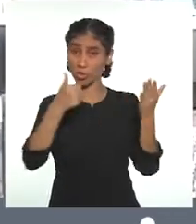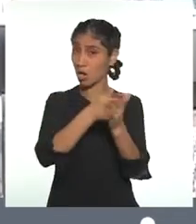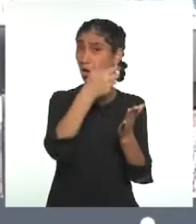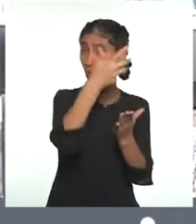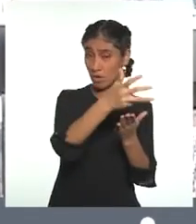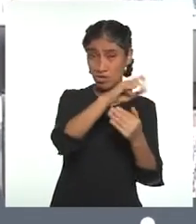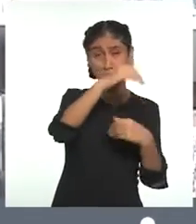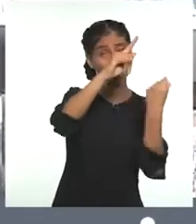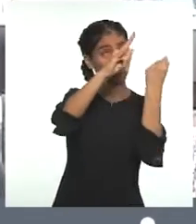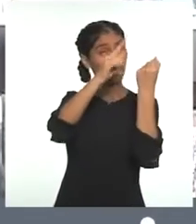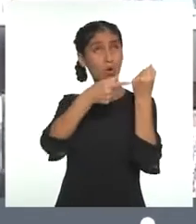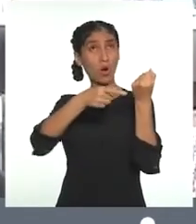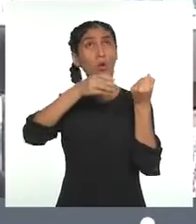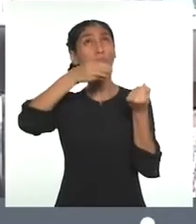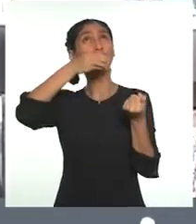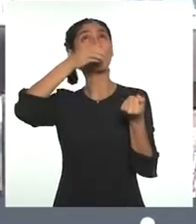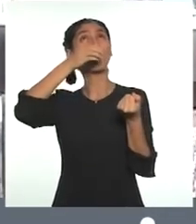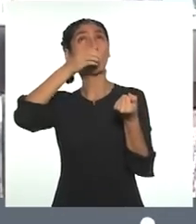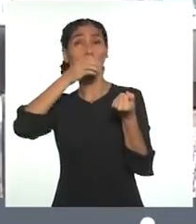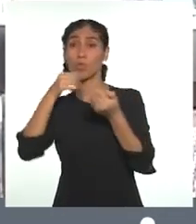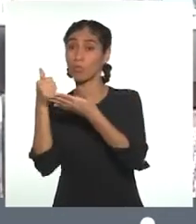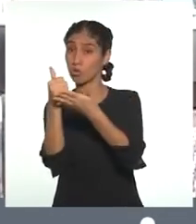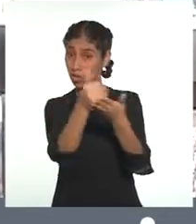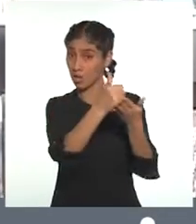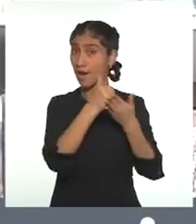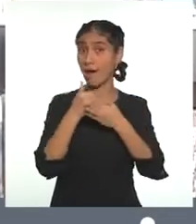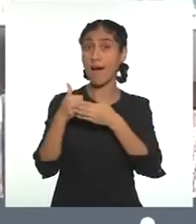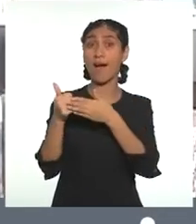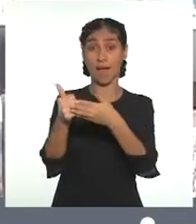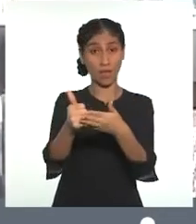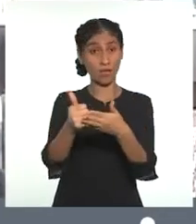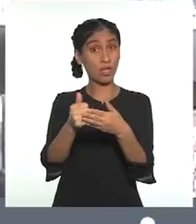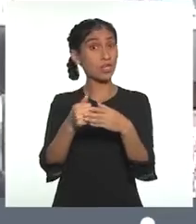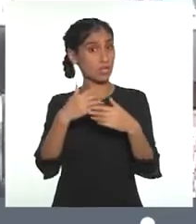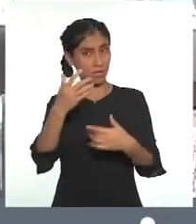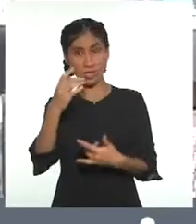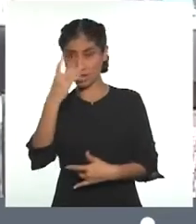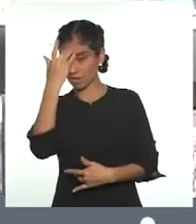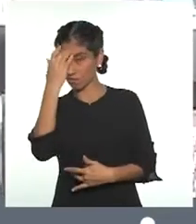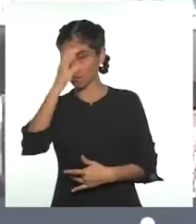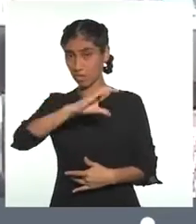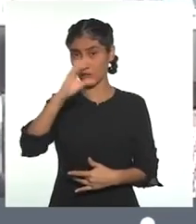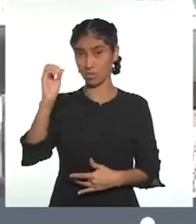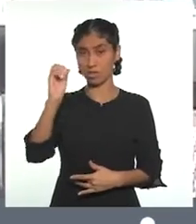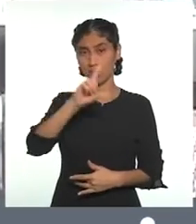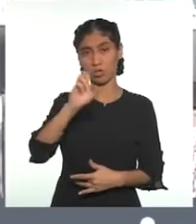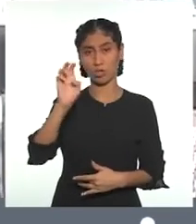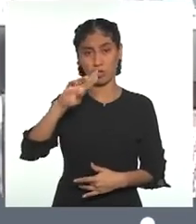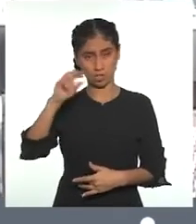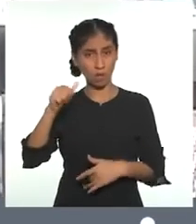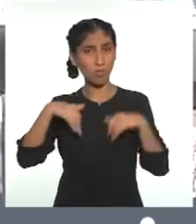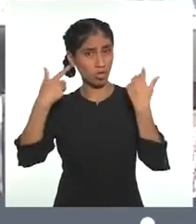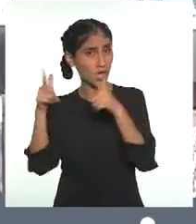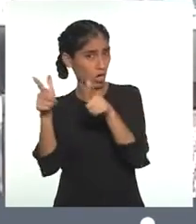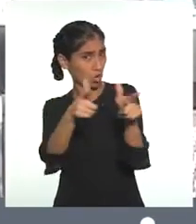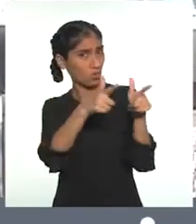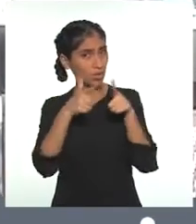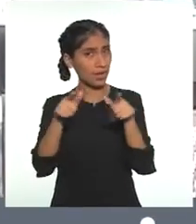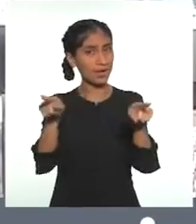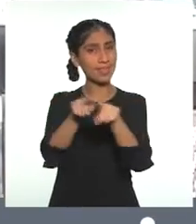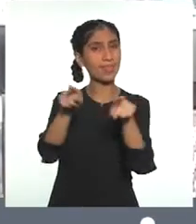se descubrió que dichas soluciones bastaban para controlar al cólera, e incluso muchas veces se optó